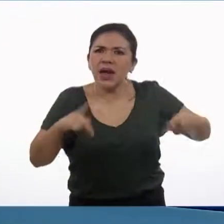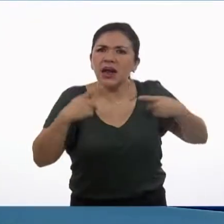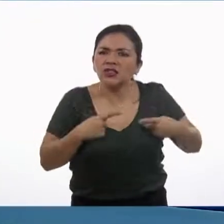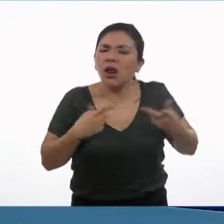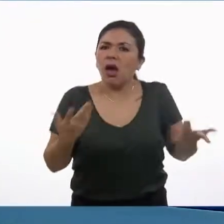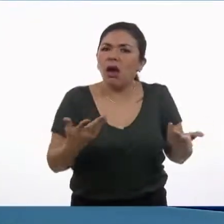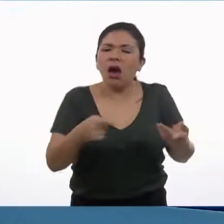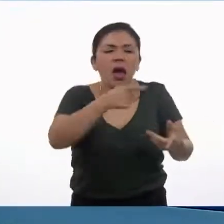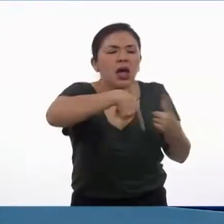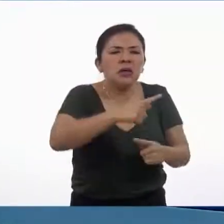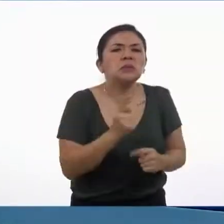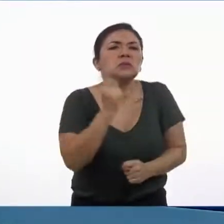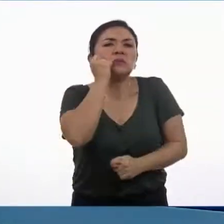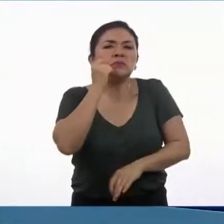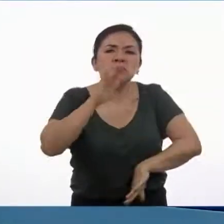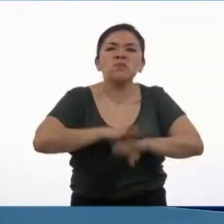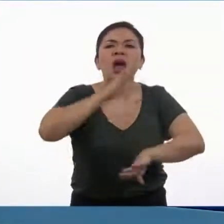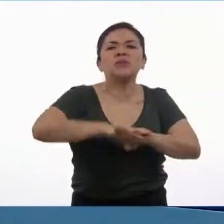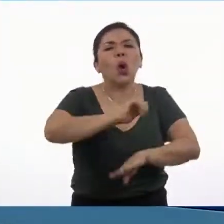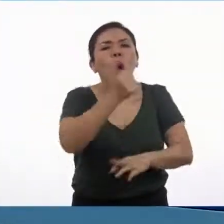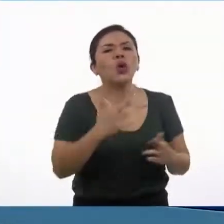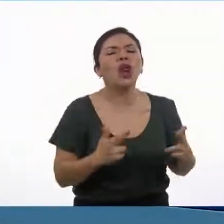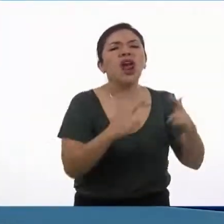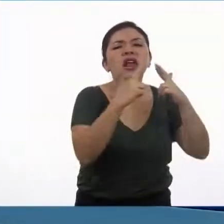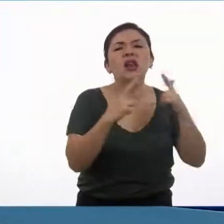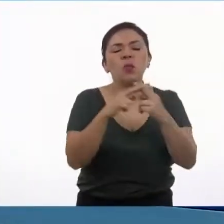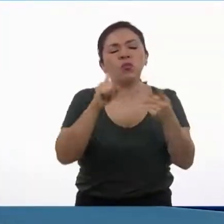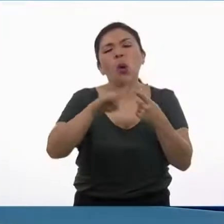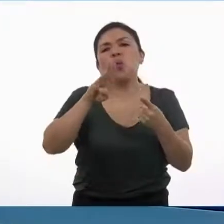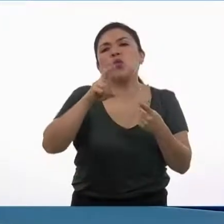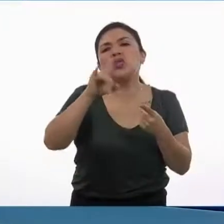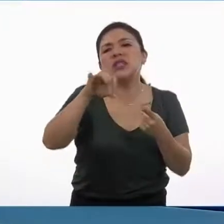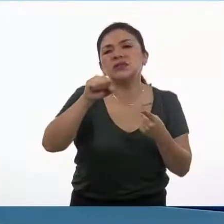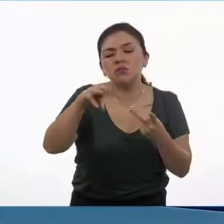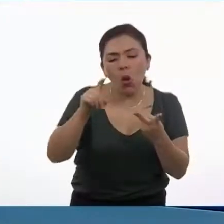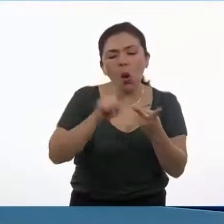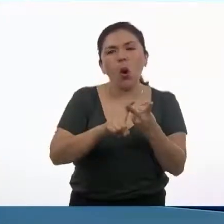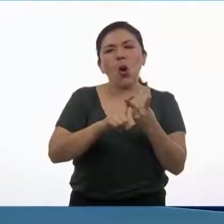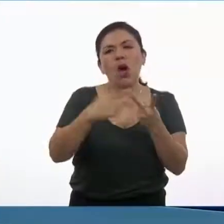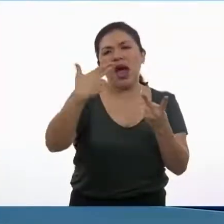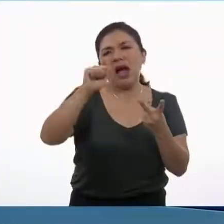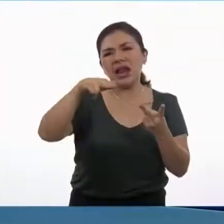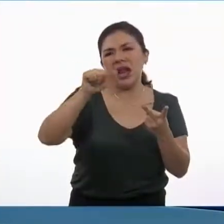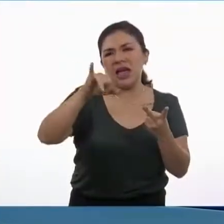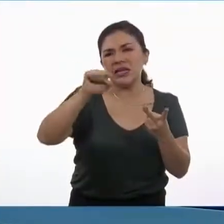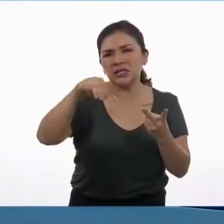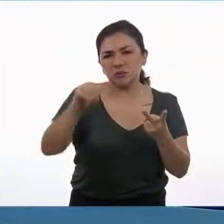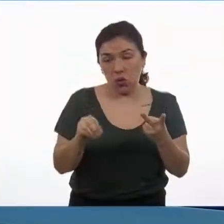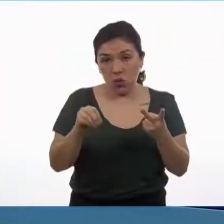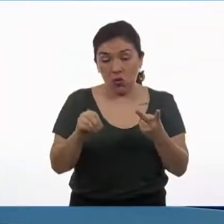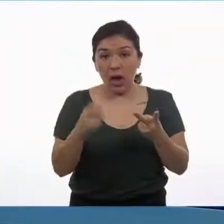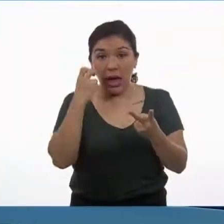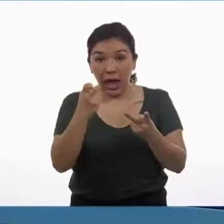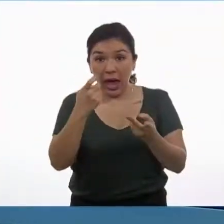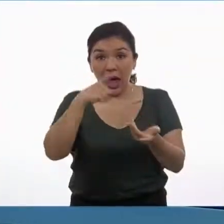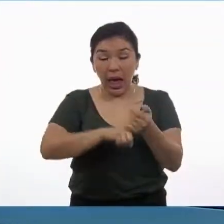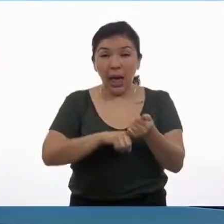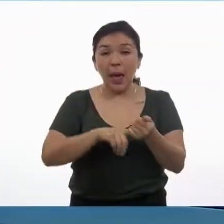surgieron religiones antibrahmánicas, como el budismo y el janaísmo. Dentro del